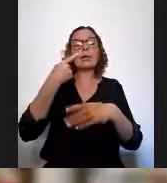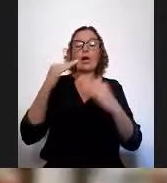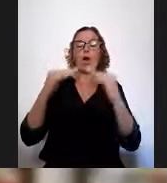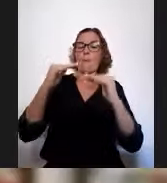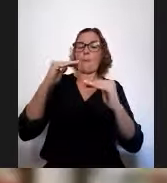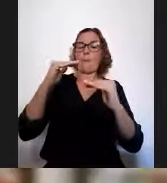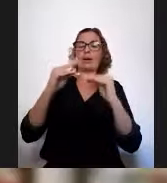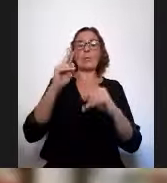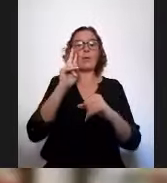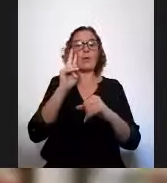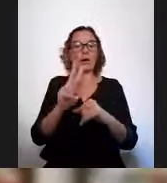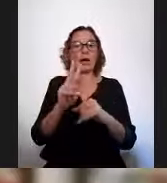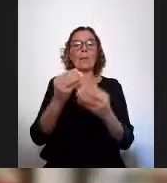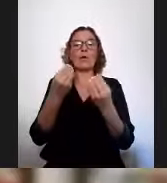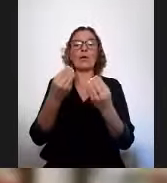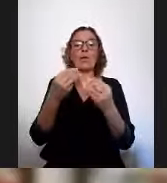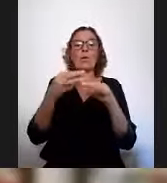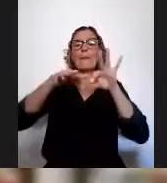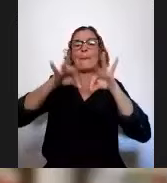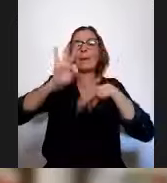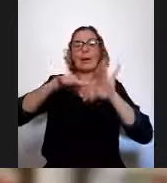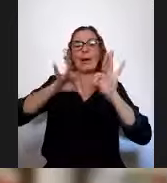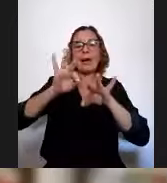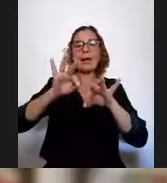veamos en función del mercado.